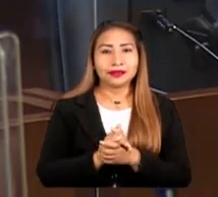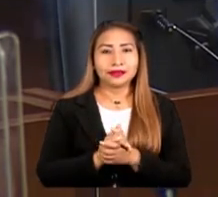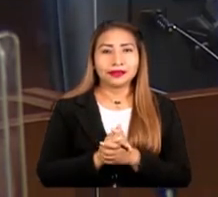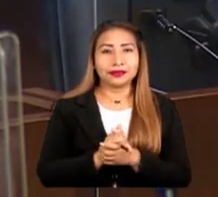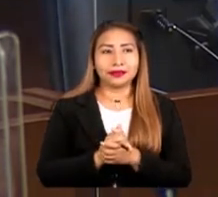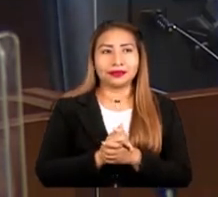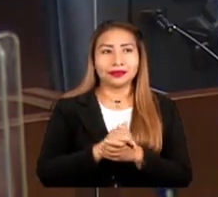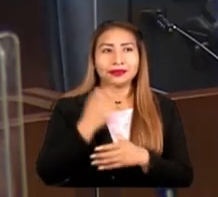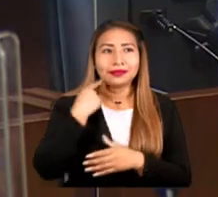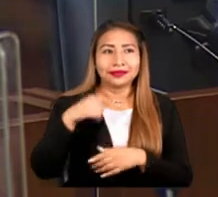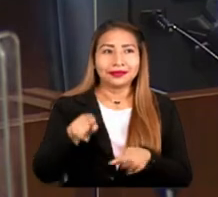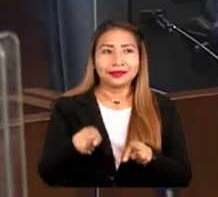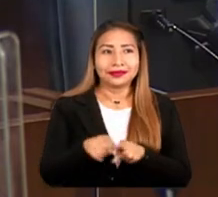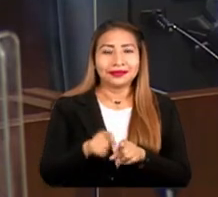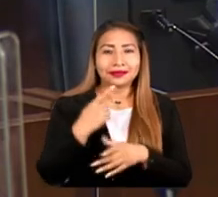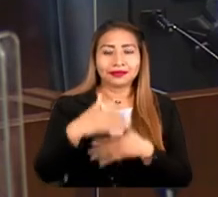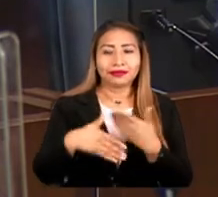las credenciales